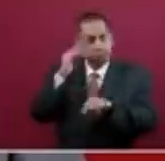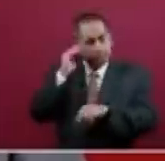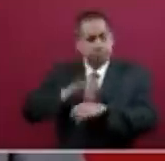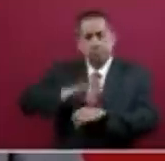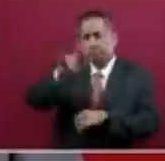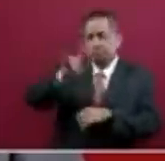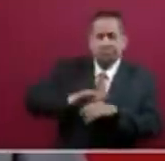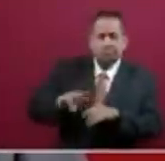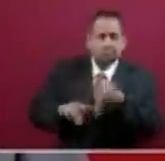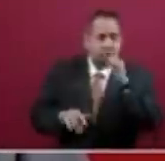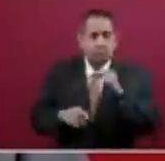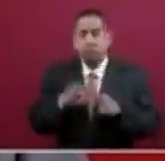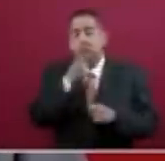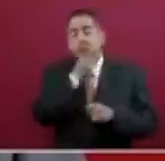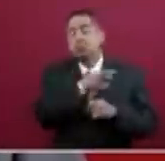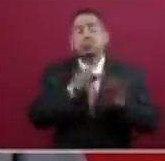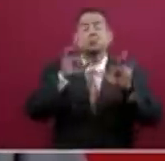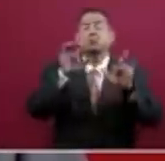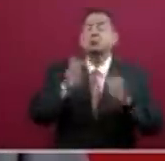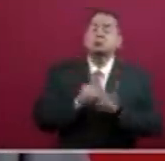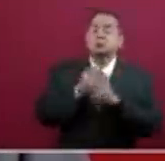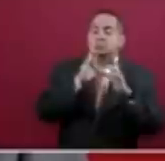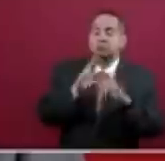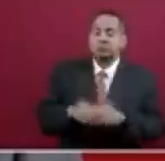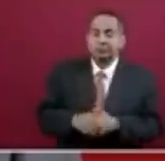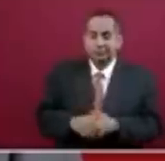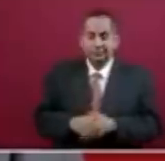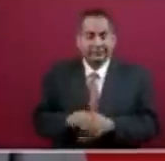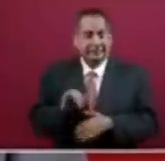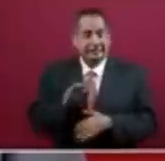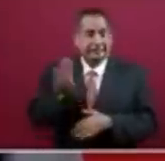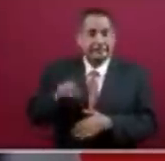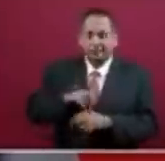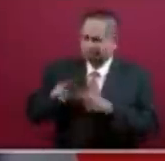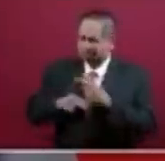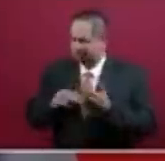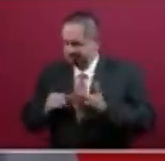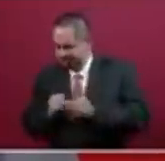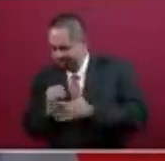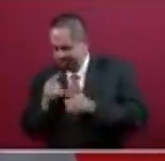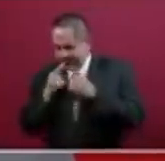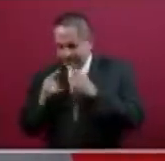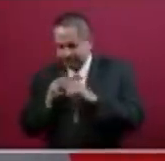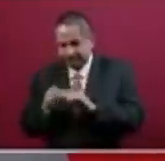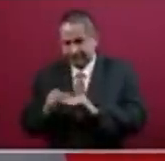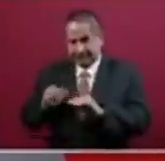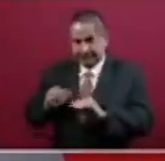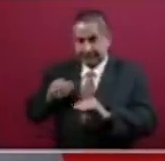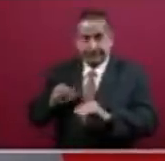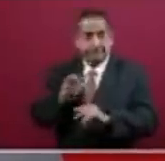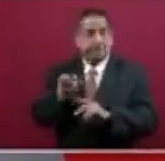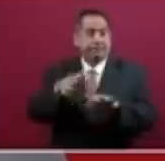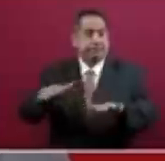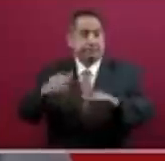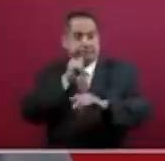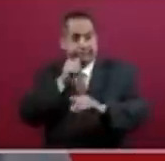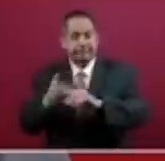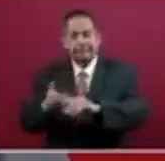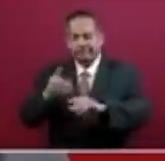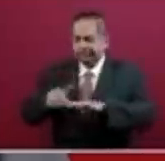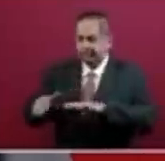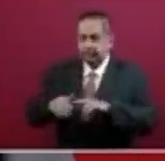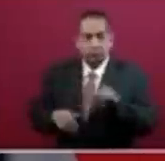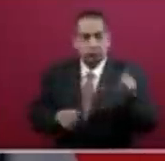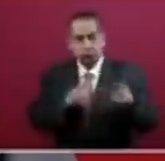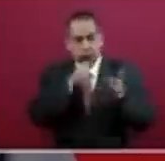Emitieron hasta un dictamen una vez cuando estábamos a punto de decidir sobre este asunto, antes de la consulta,